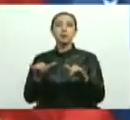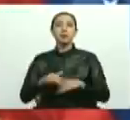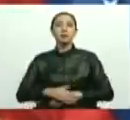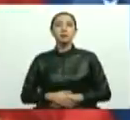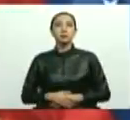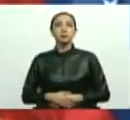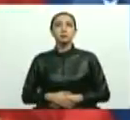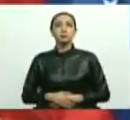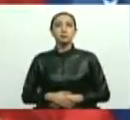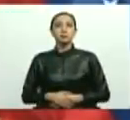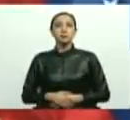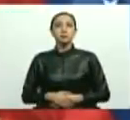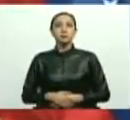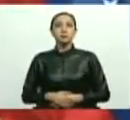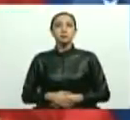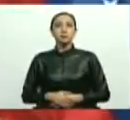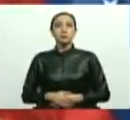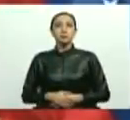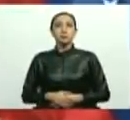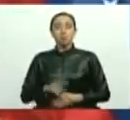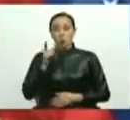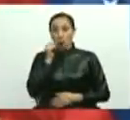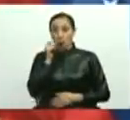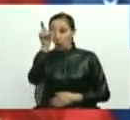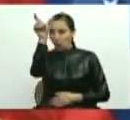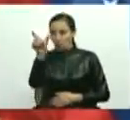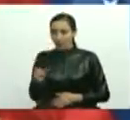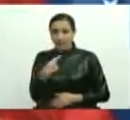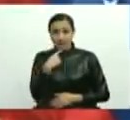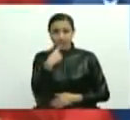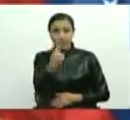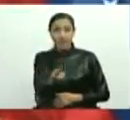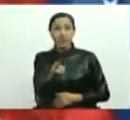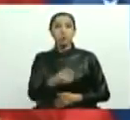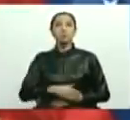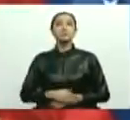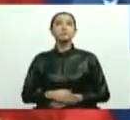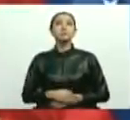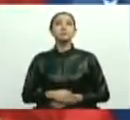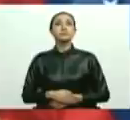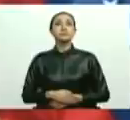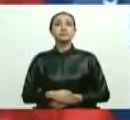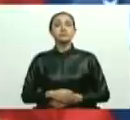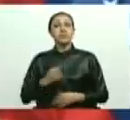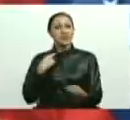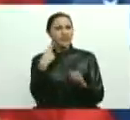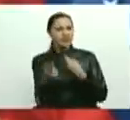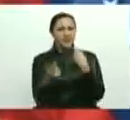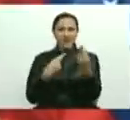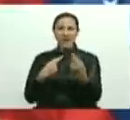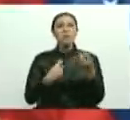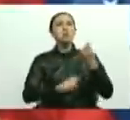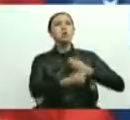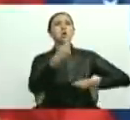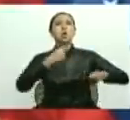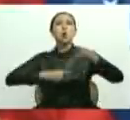este ciudadano señaló supuestas relaciones